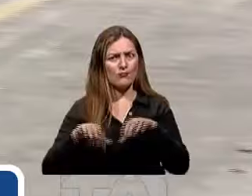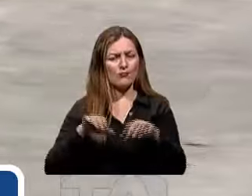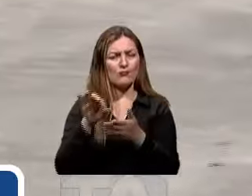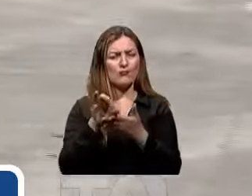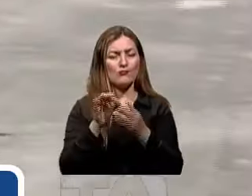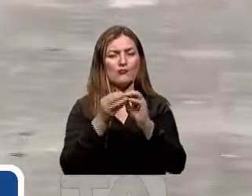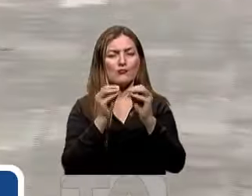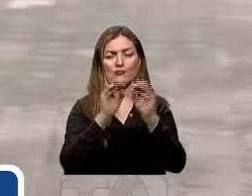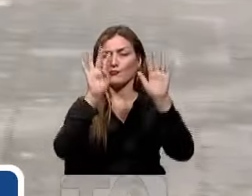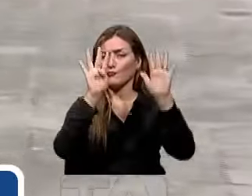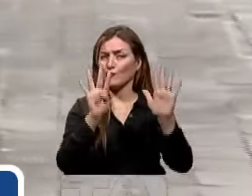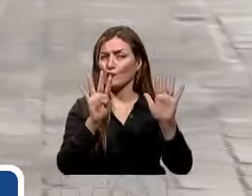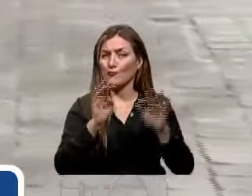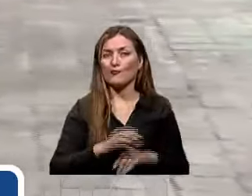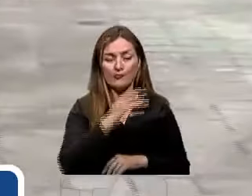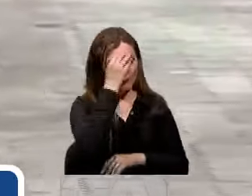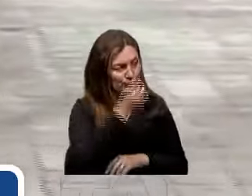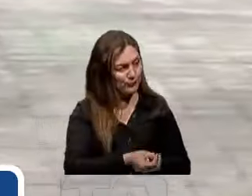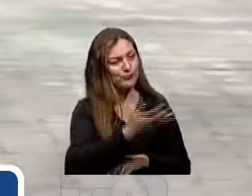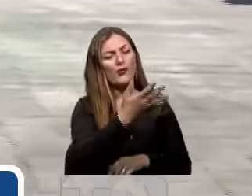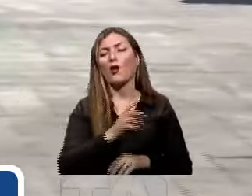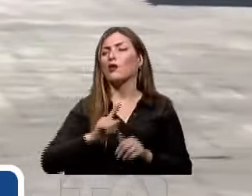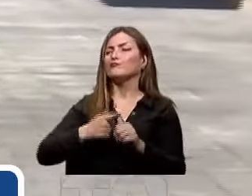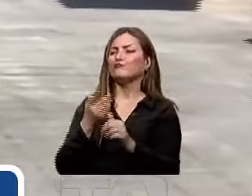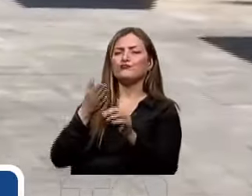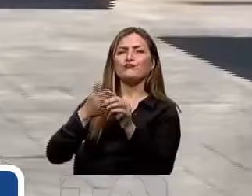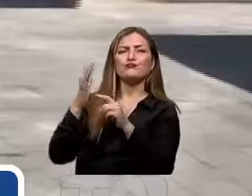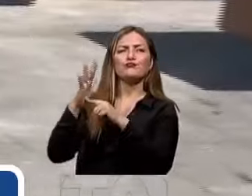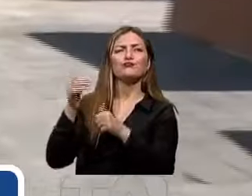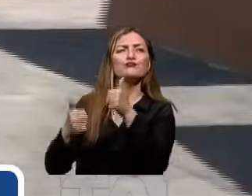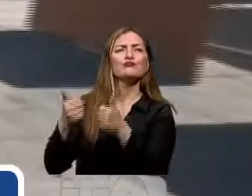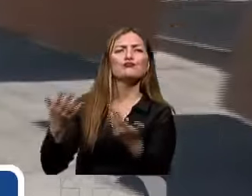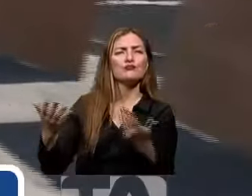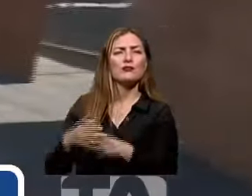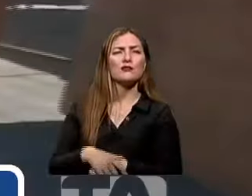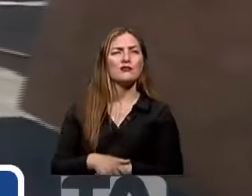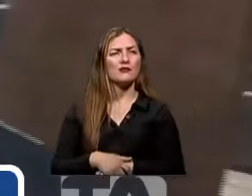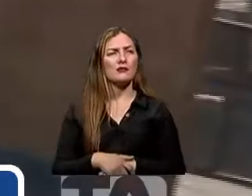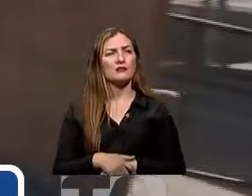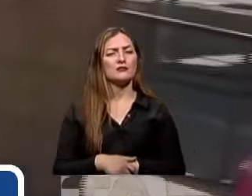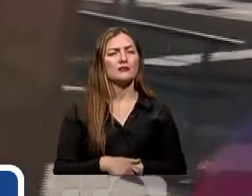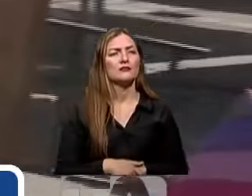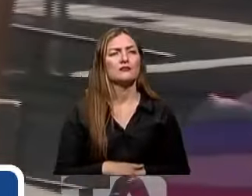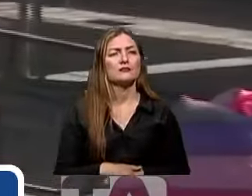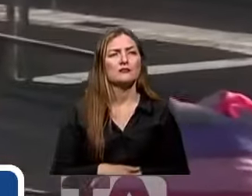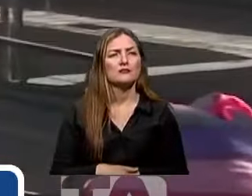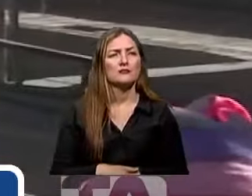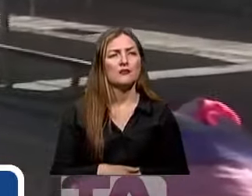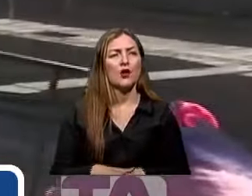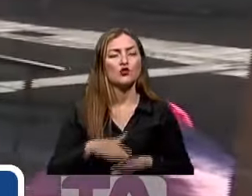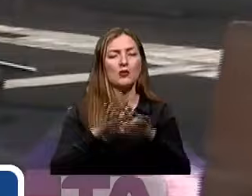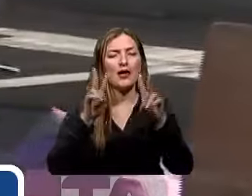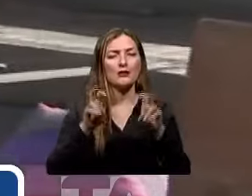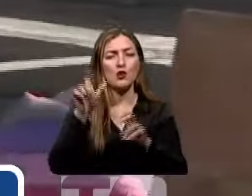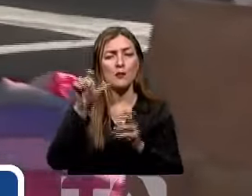nu muy buenos días bueno primero coméntenos un poco sobre el objetivo de esta feria sabemos que ustedes están promoviendo La donación de órganos